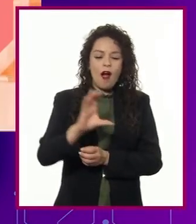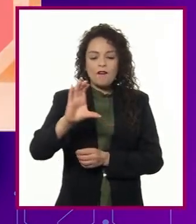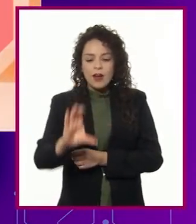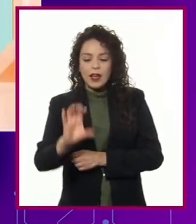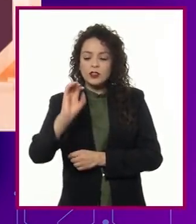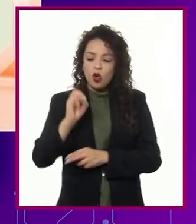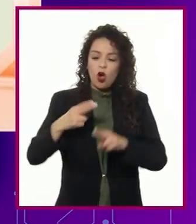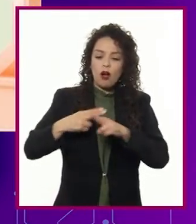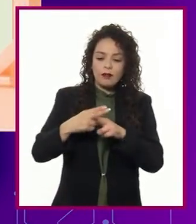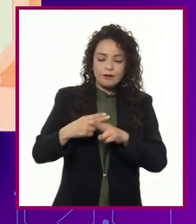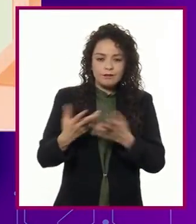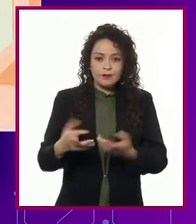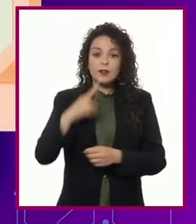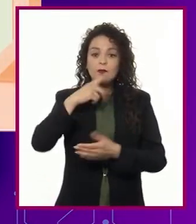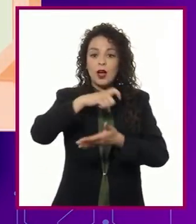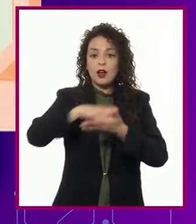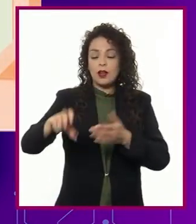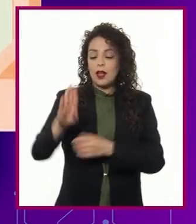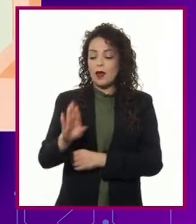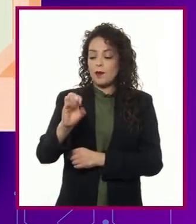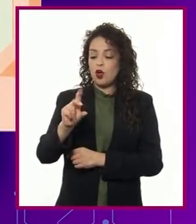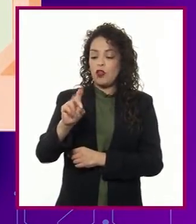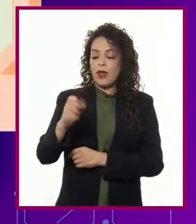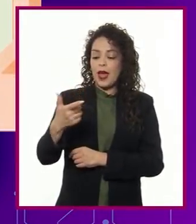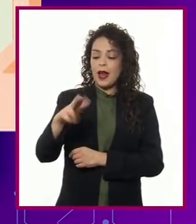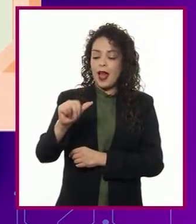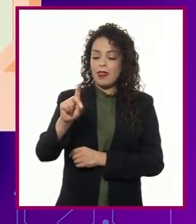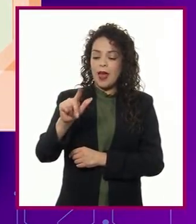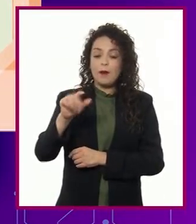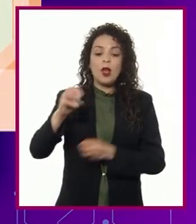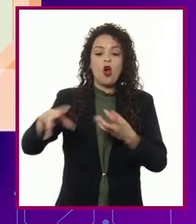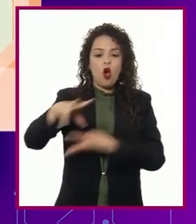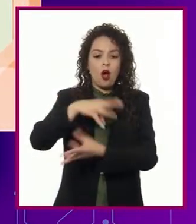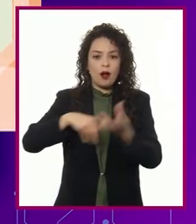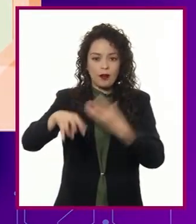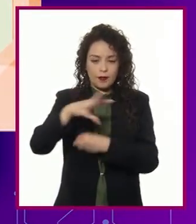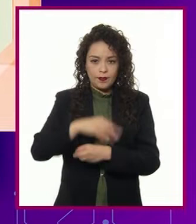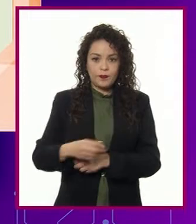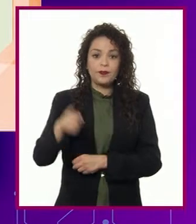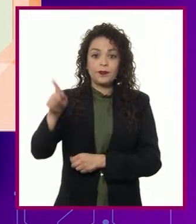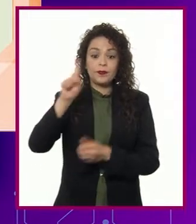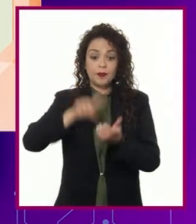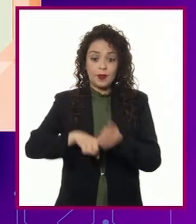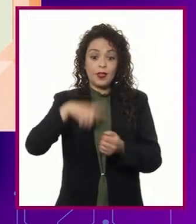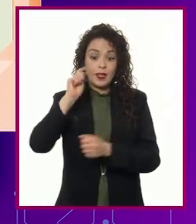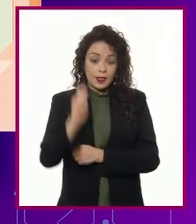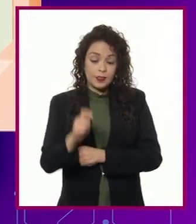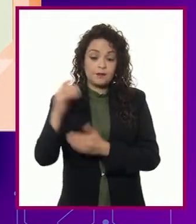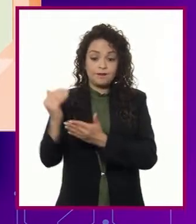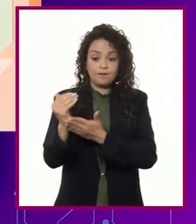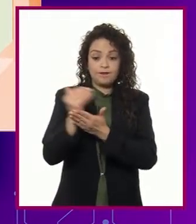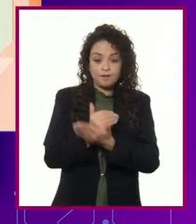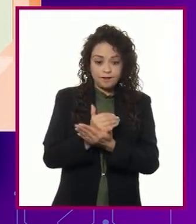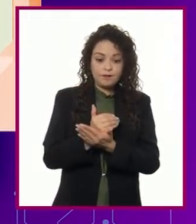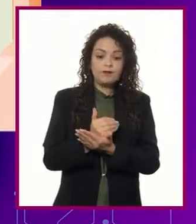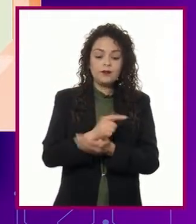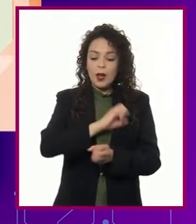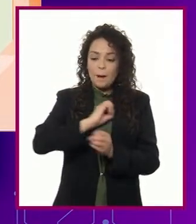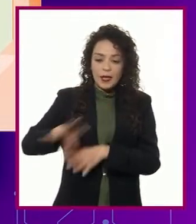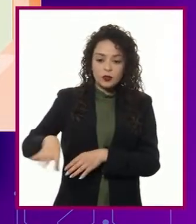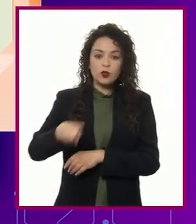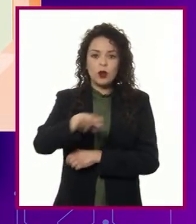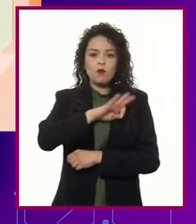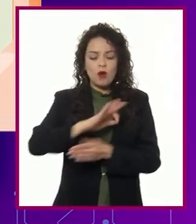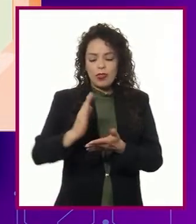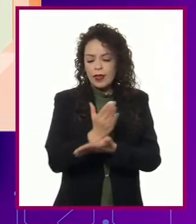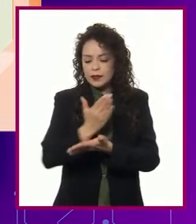reciclables. Reduce la cantidad de residuos que genera, reutiliza los que puede y separa y desecha